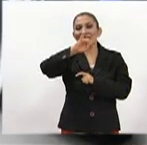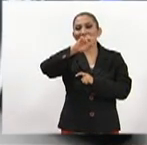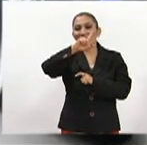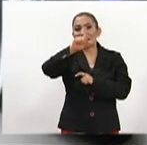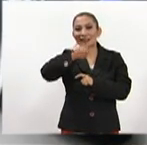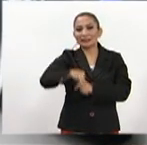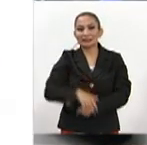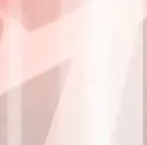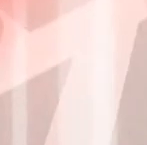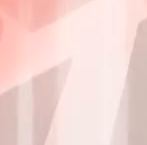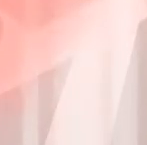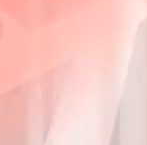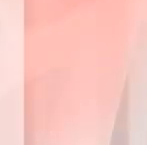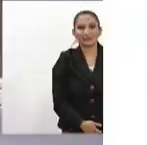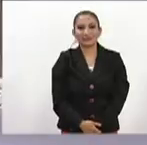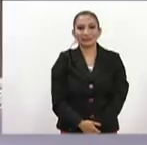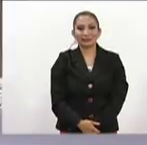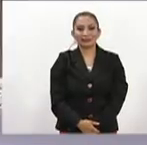Monroy.